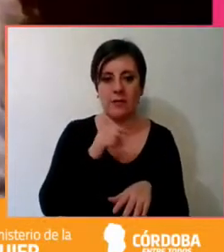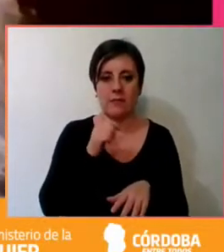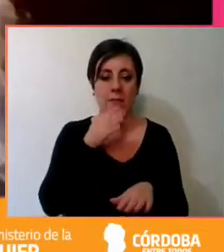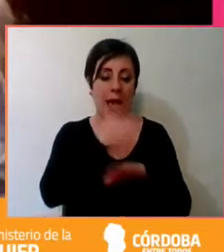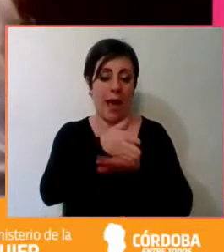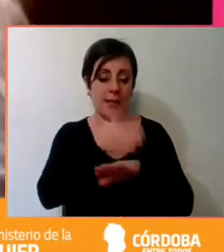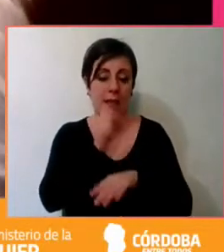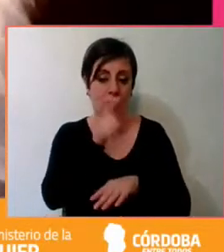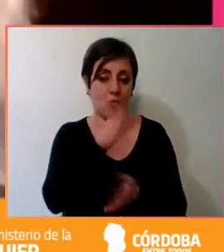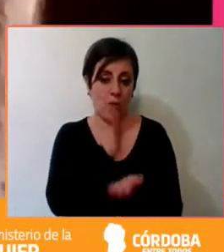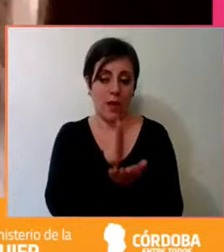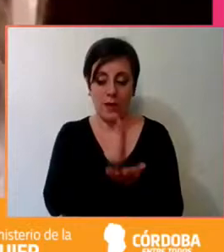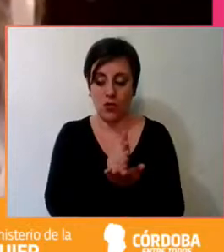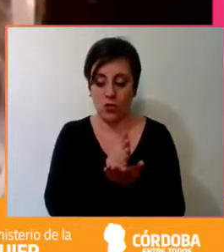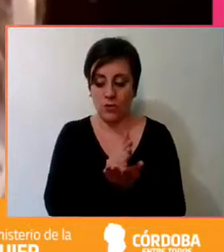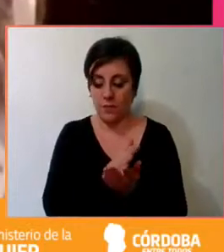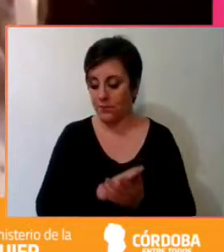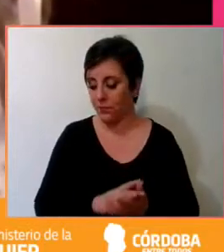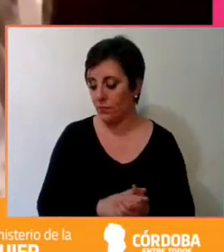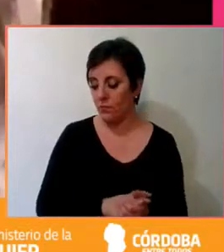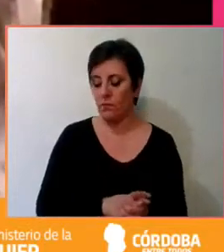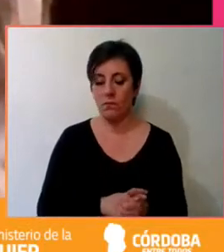derechos. Y cuando,